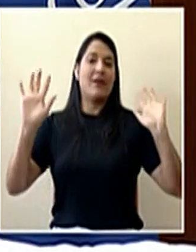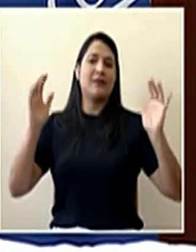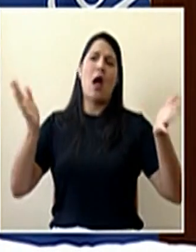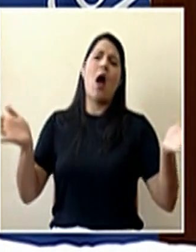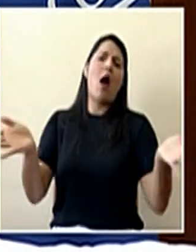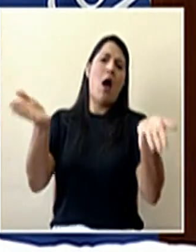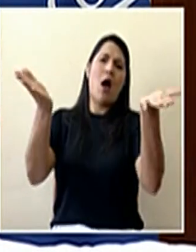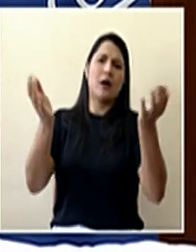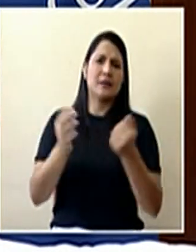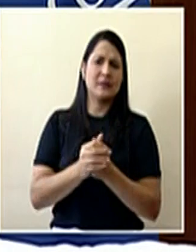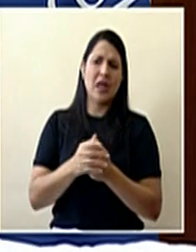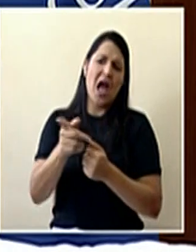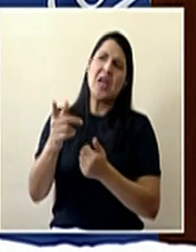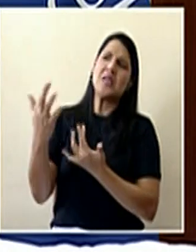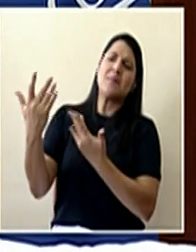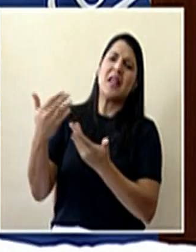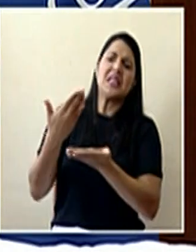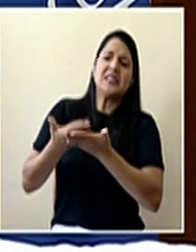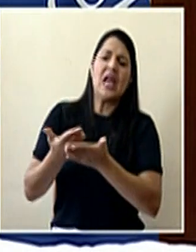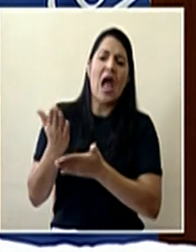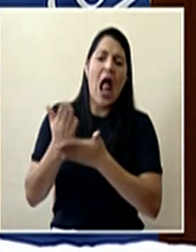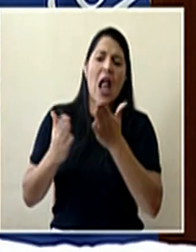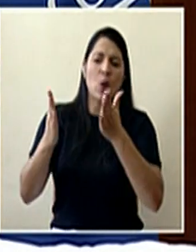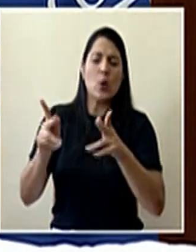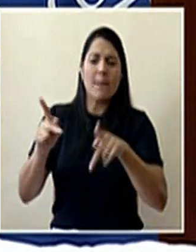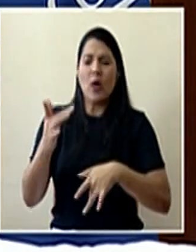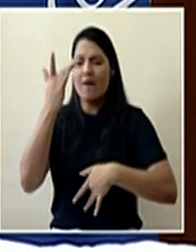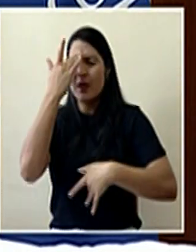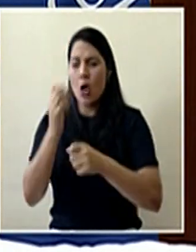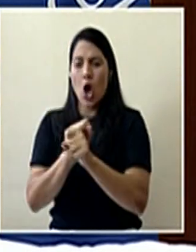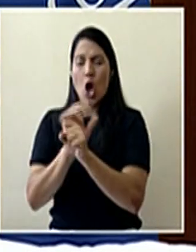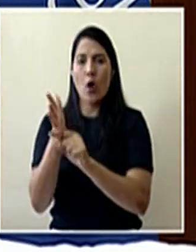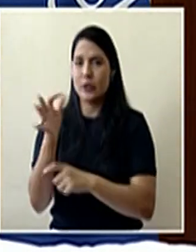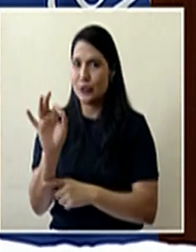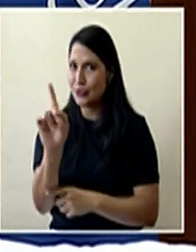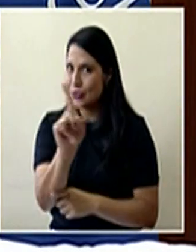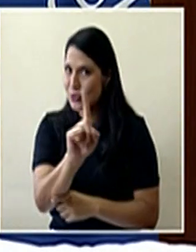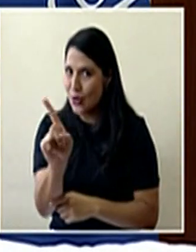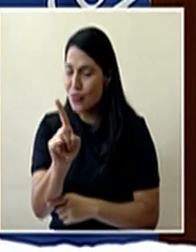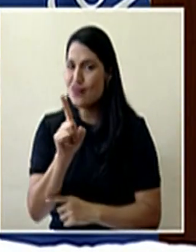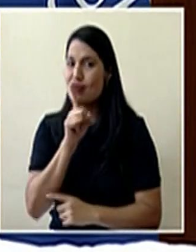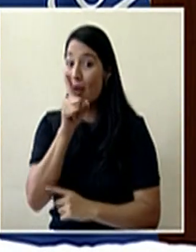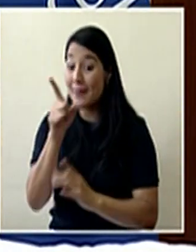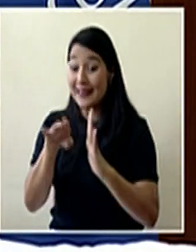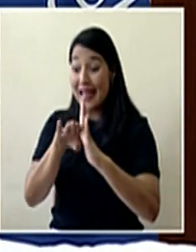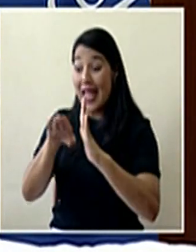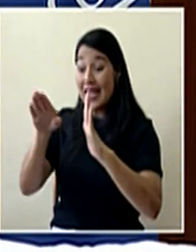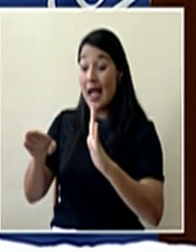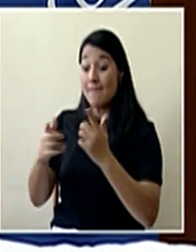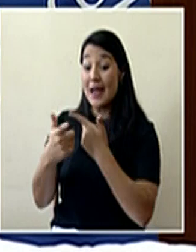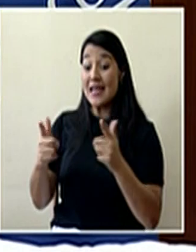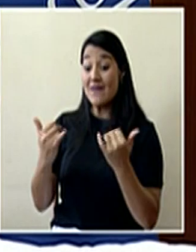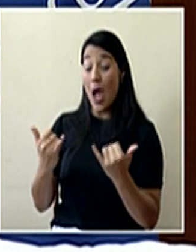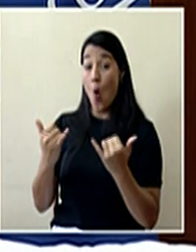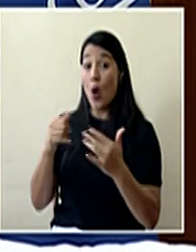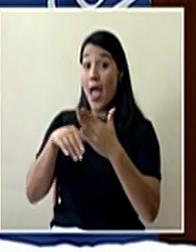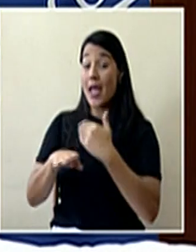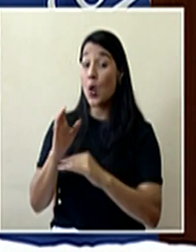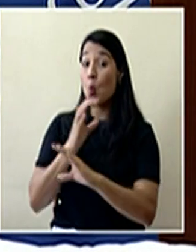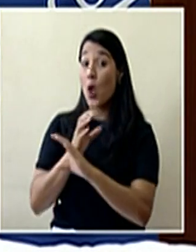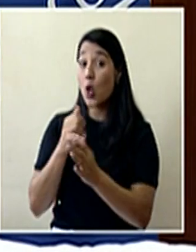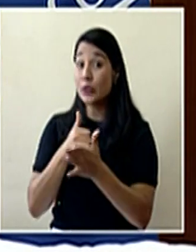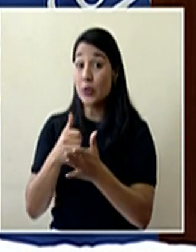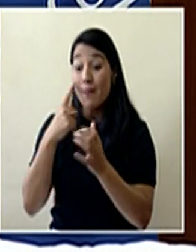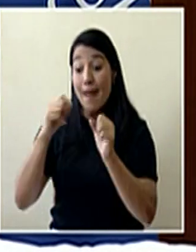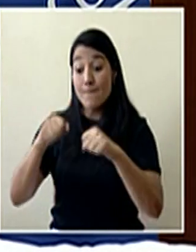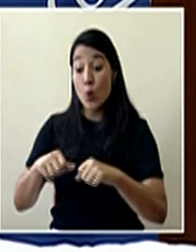¿verdad?, con el rótulo esperando un paciente con COVID para que llegue. Son en realidad poquitas las camas de UCI que están libres eventualmente para poder atender